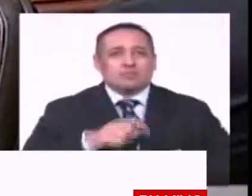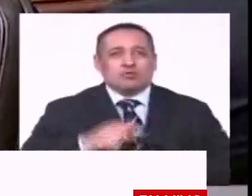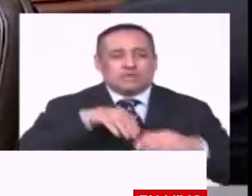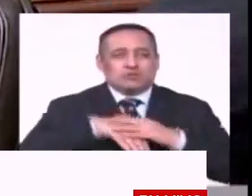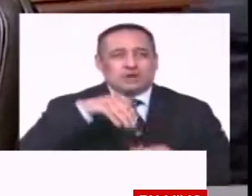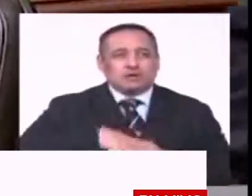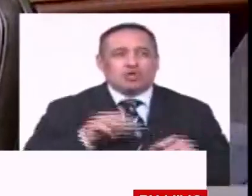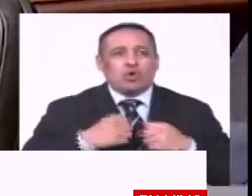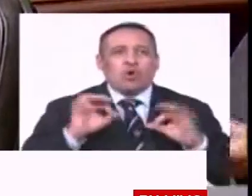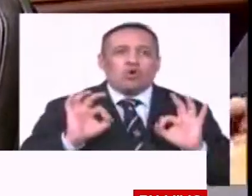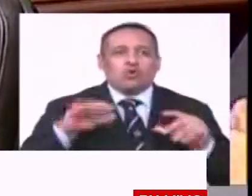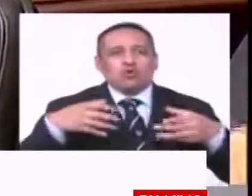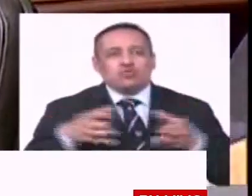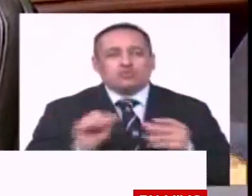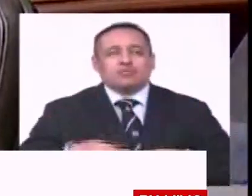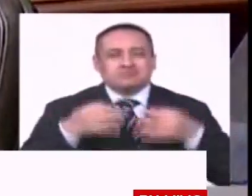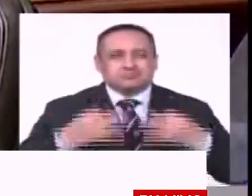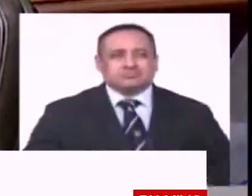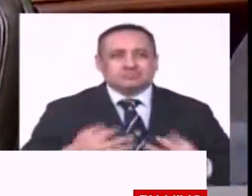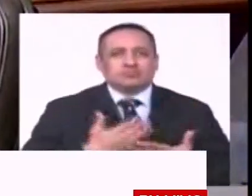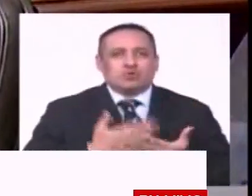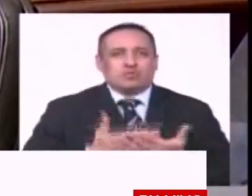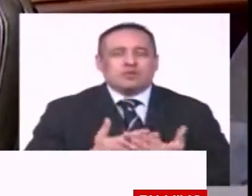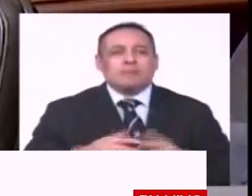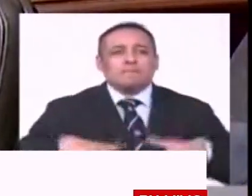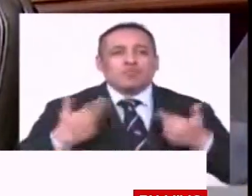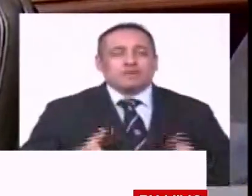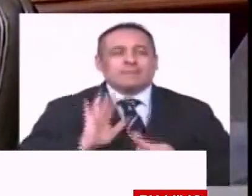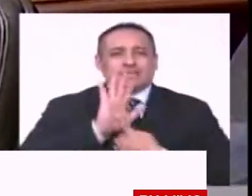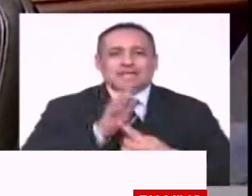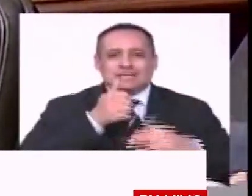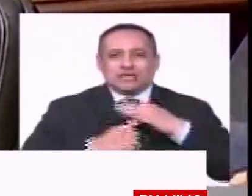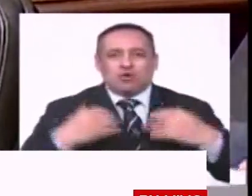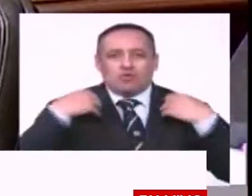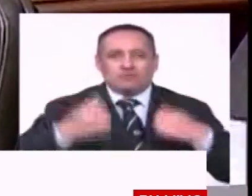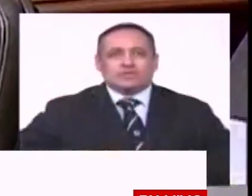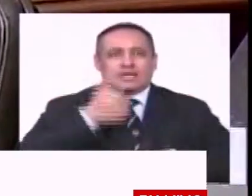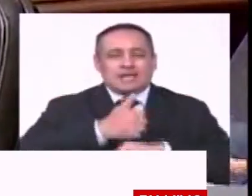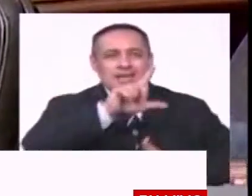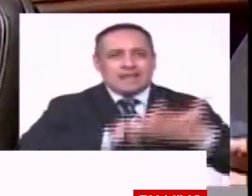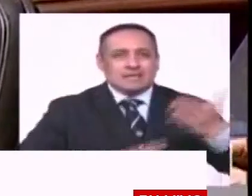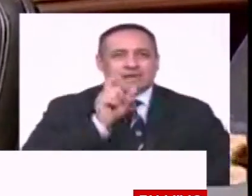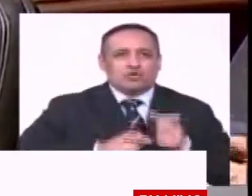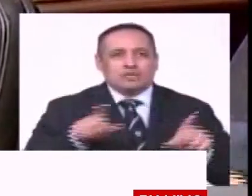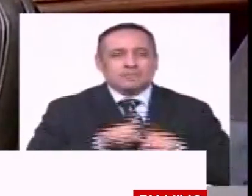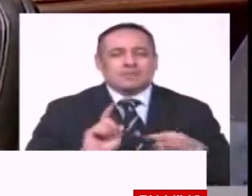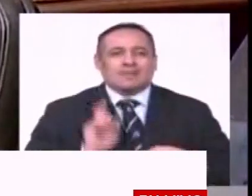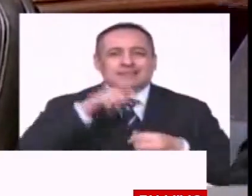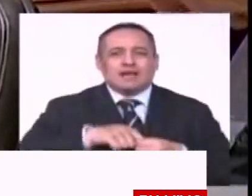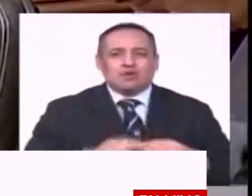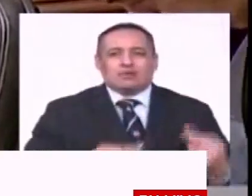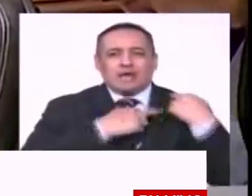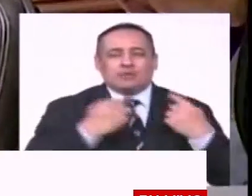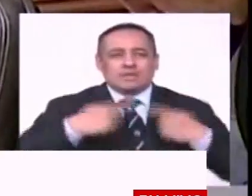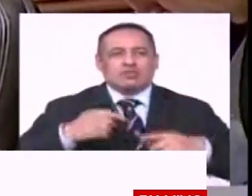parlamentario o los grupos parlamentarios debidamente constituidos pueden presentar a la oficialía mayor las listas de candidatos para ocupar los cargos de la